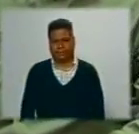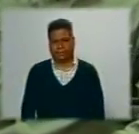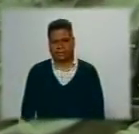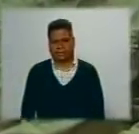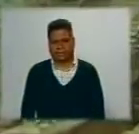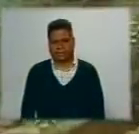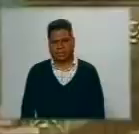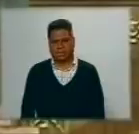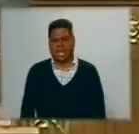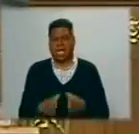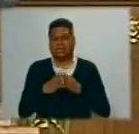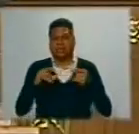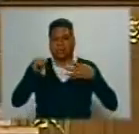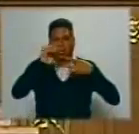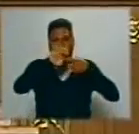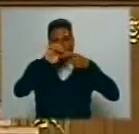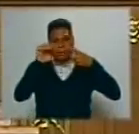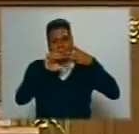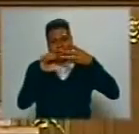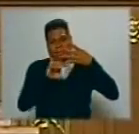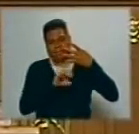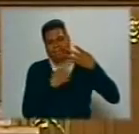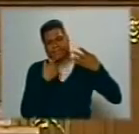a los elementos de